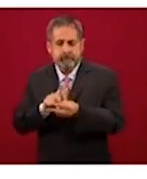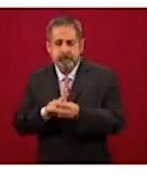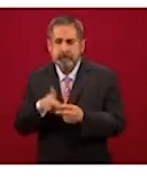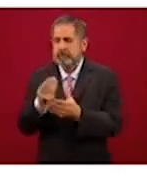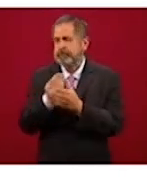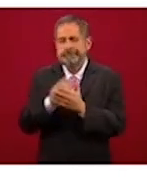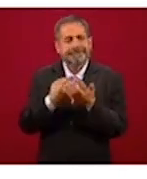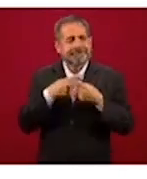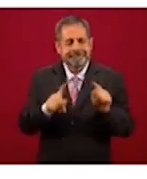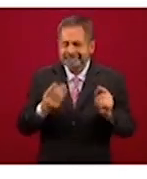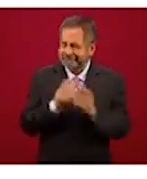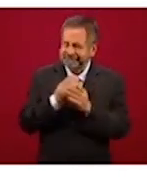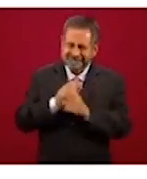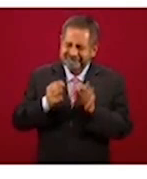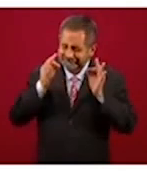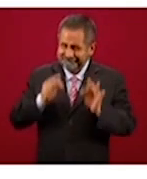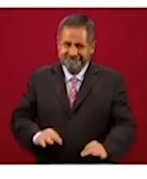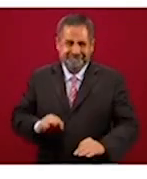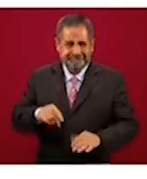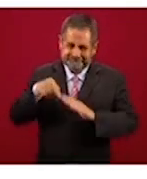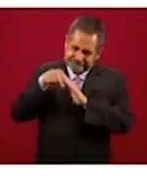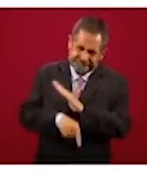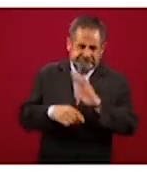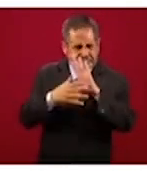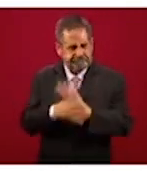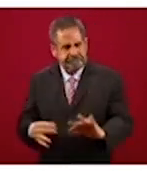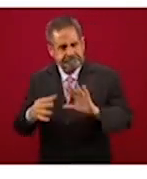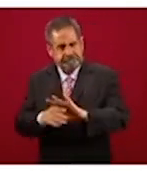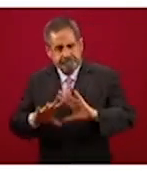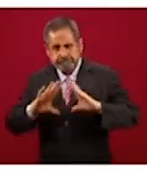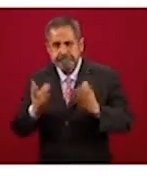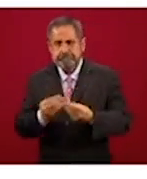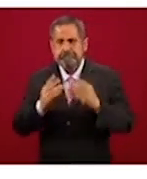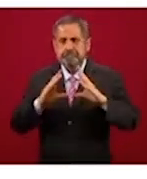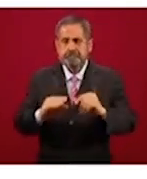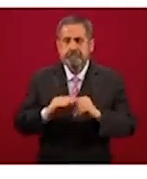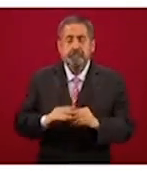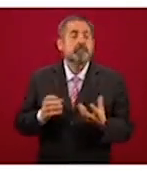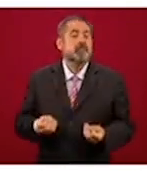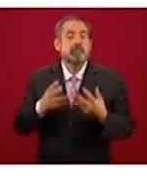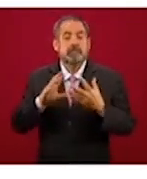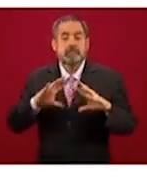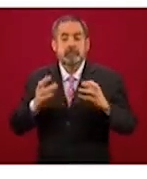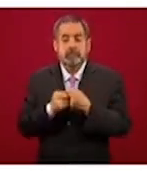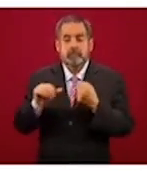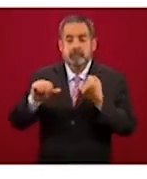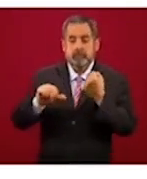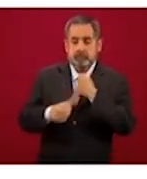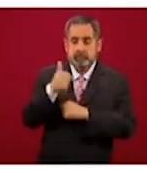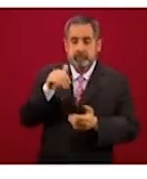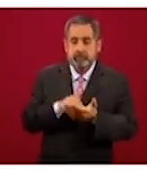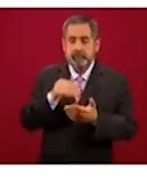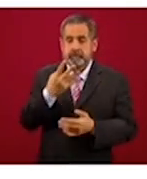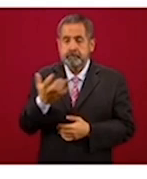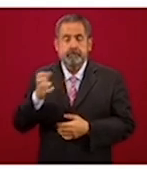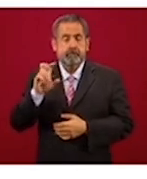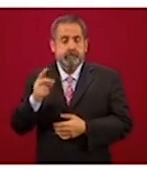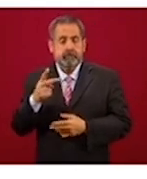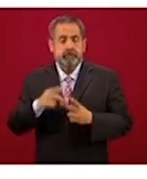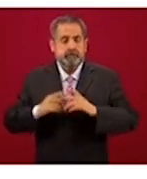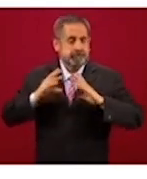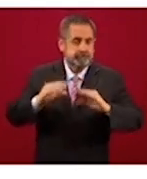capacitación y llevamos ya 11 mil 531 en capacitación actualmente 6 mil 15